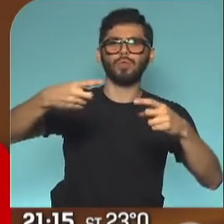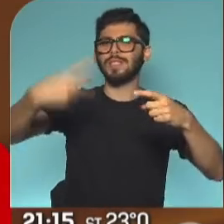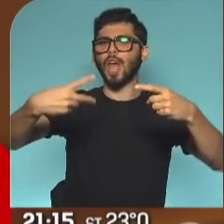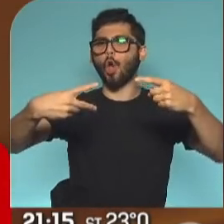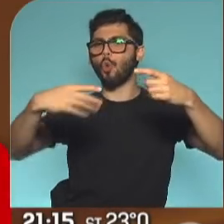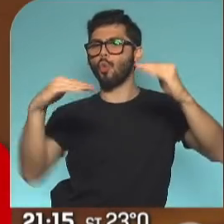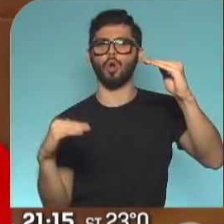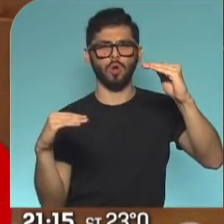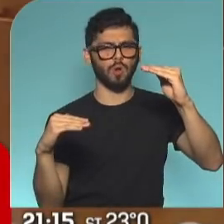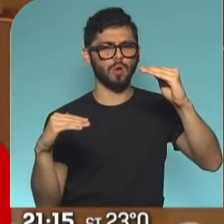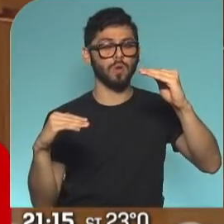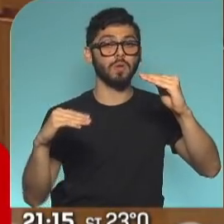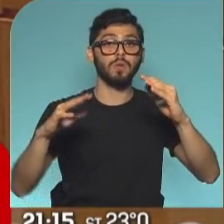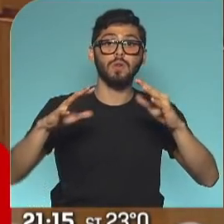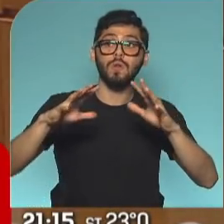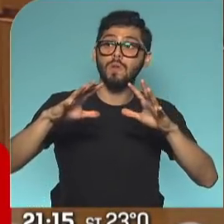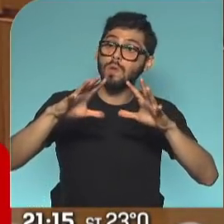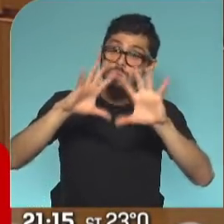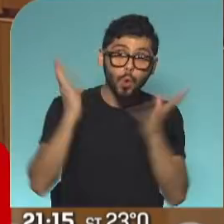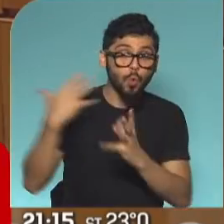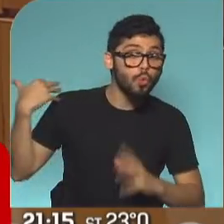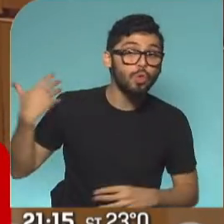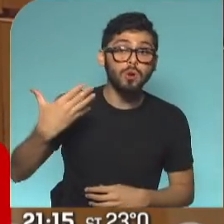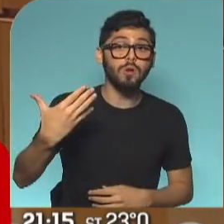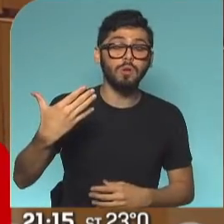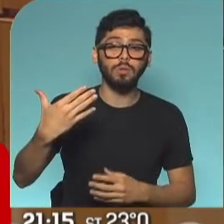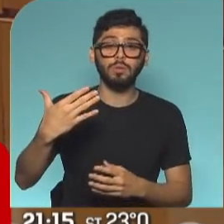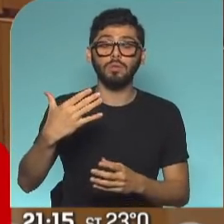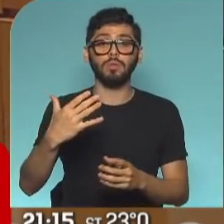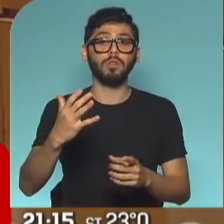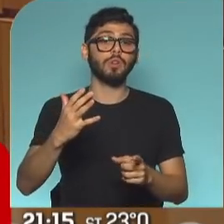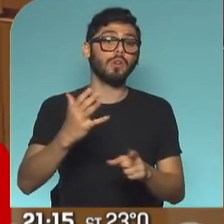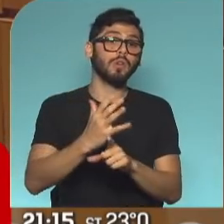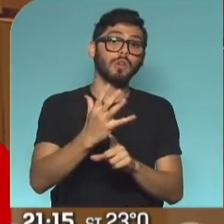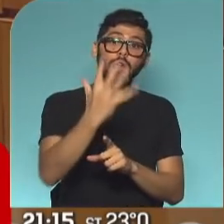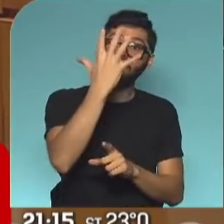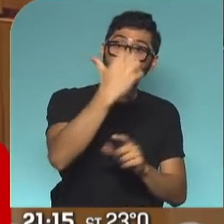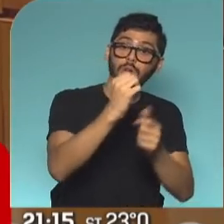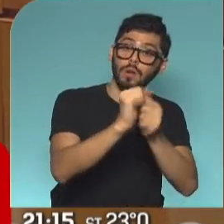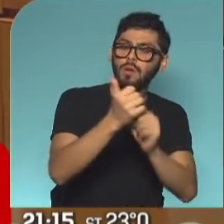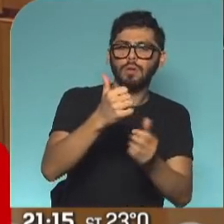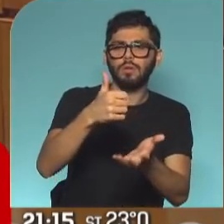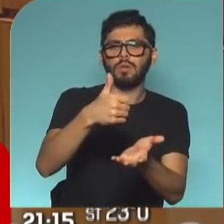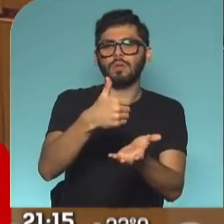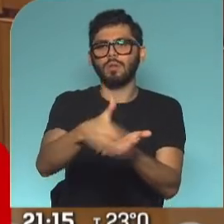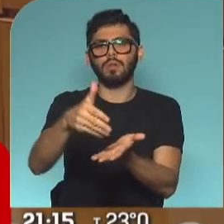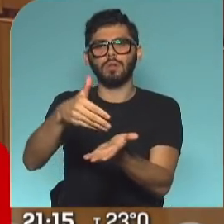Un mundo que discriminó según la orientación sexual o la identidad de género de cada uno.